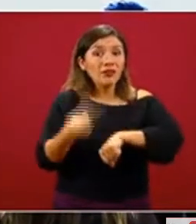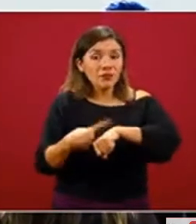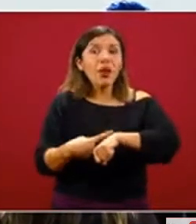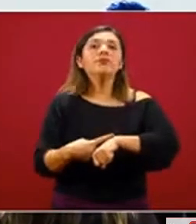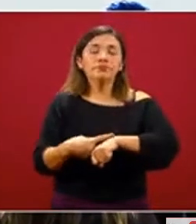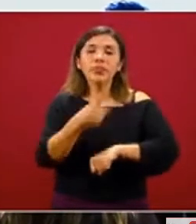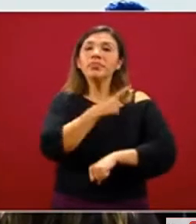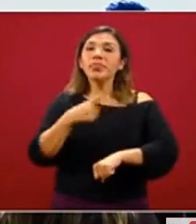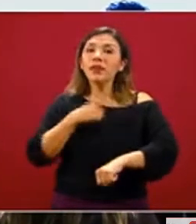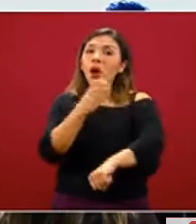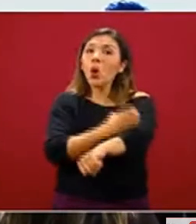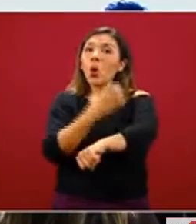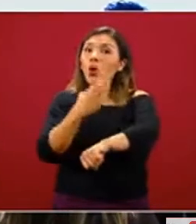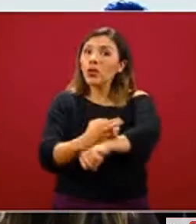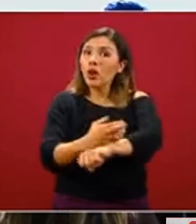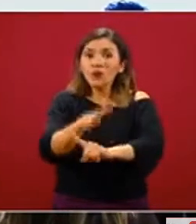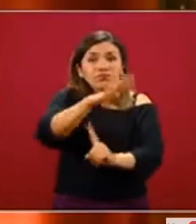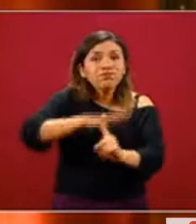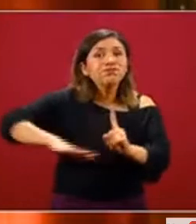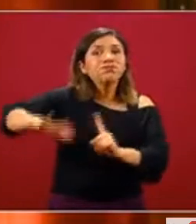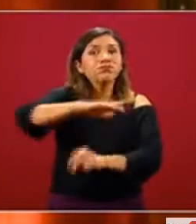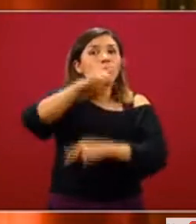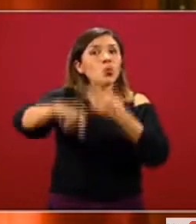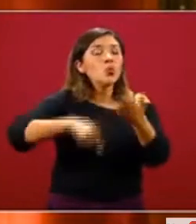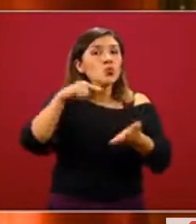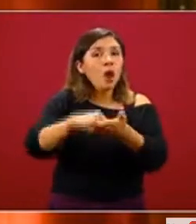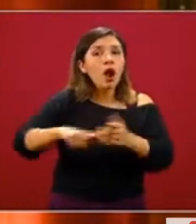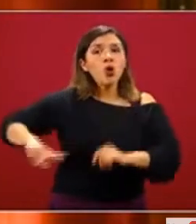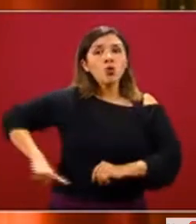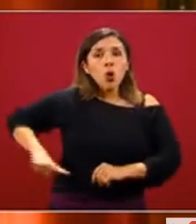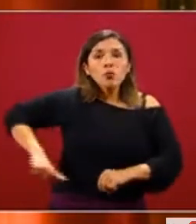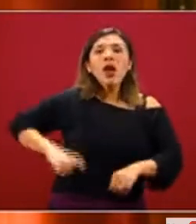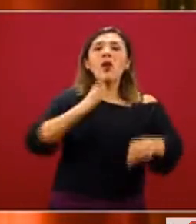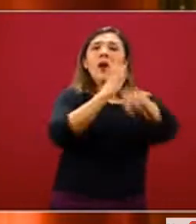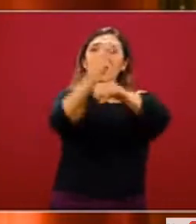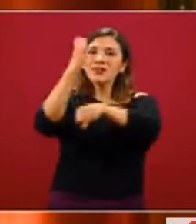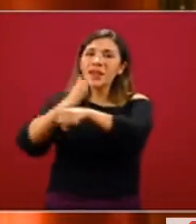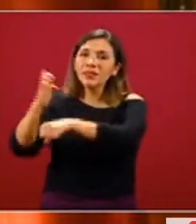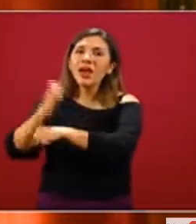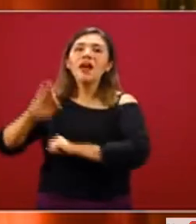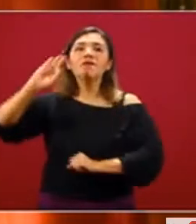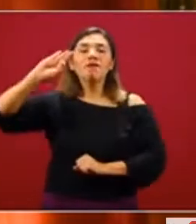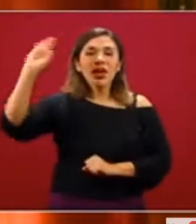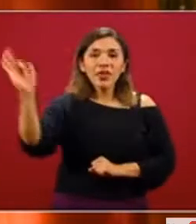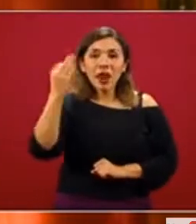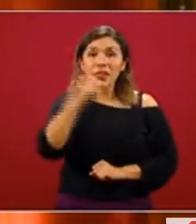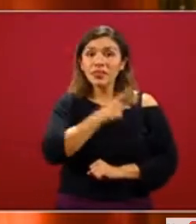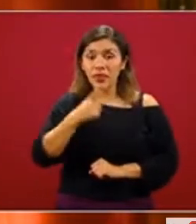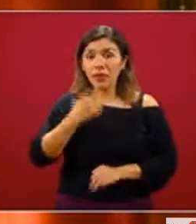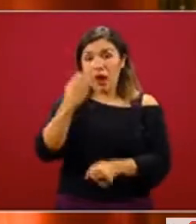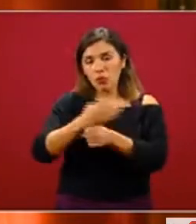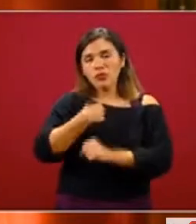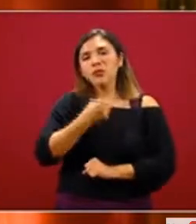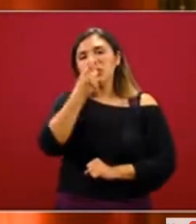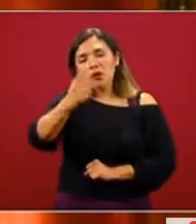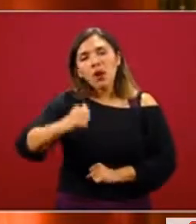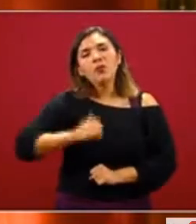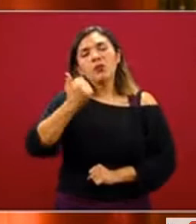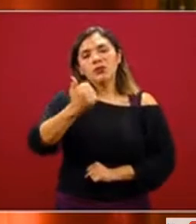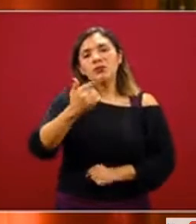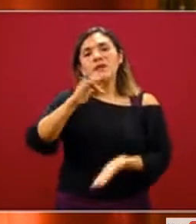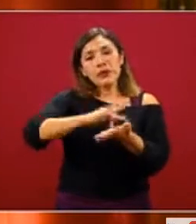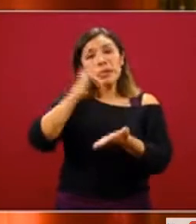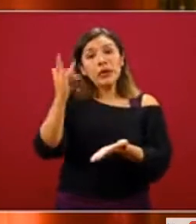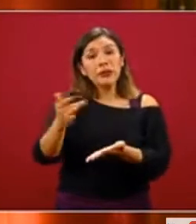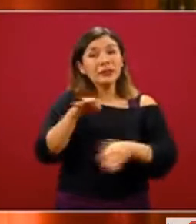una coordinación multisectorial, multinivel, gobiernos estatales, gobiernos federales, y aquí aprovecho para agradecer mucho del trabajo